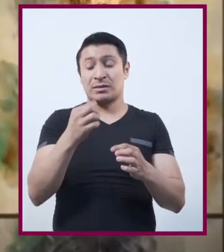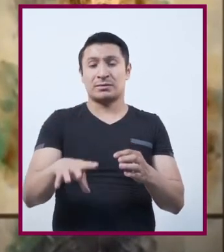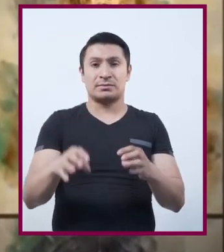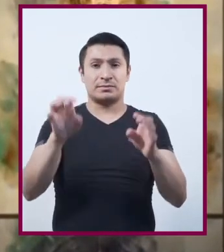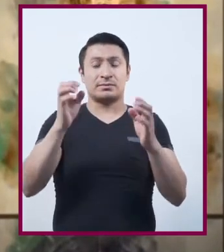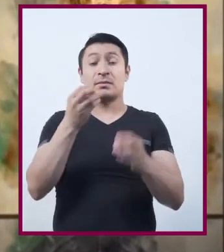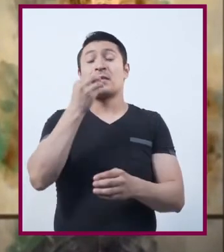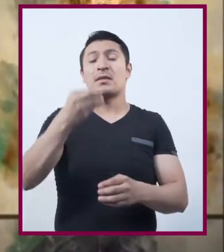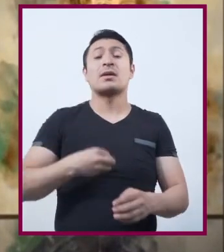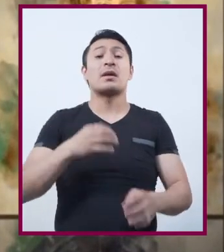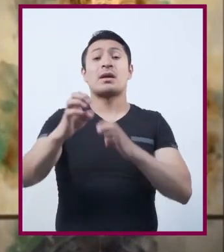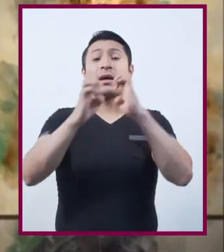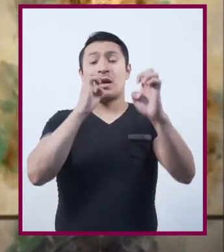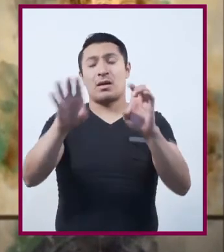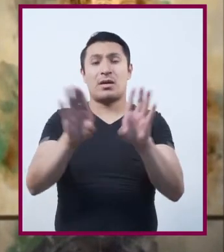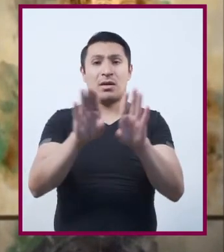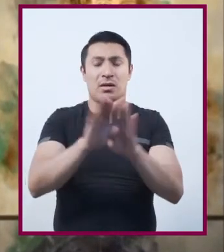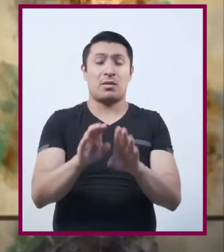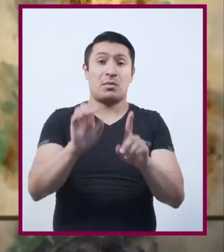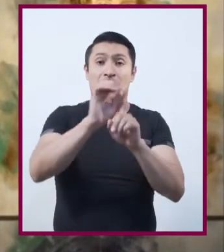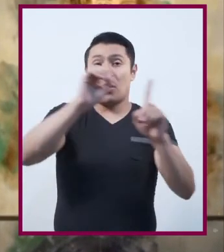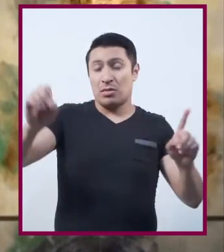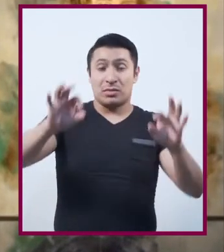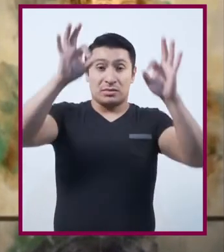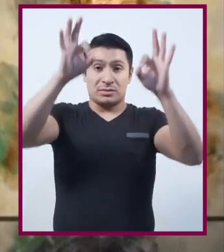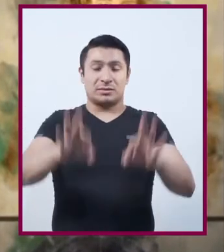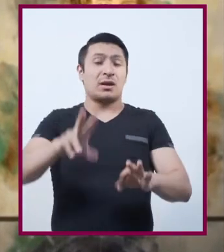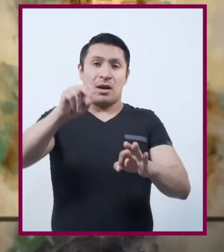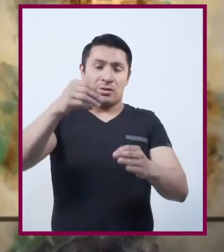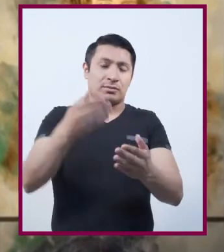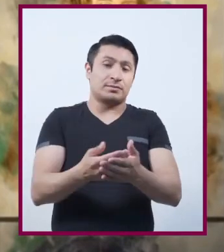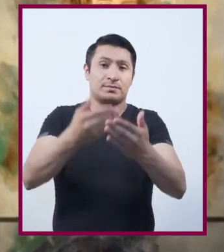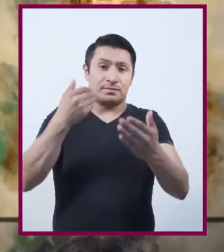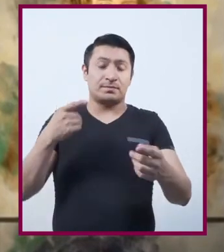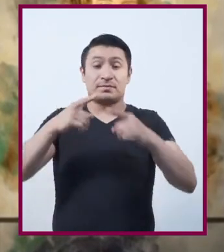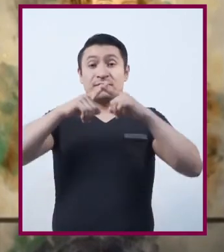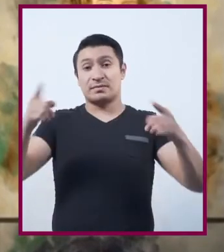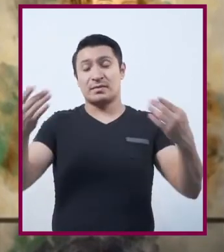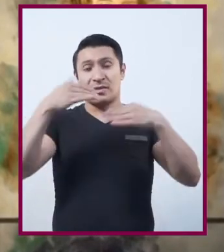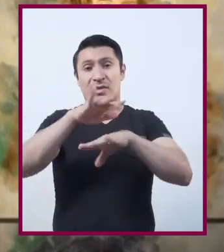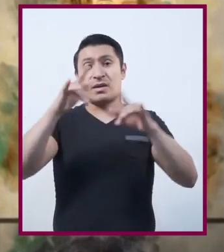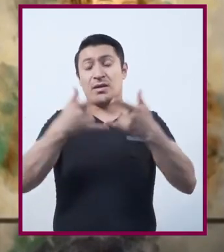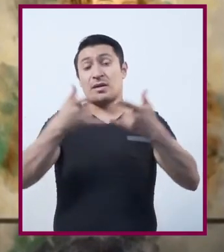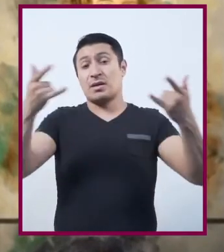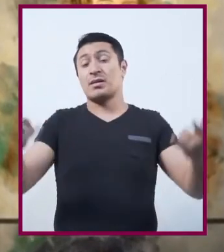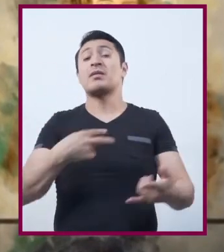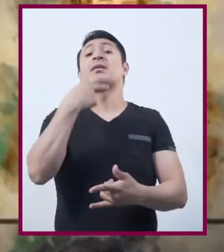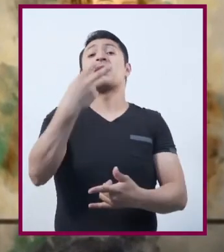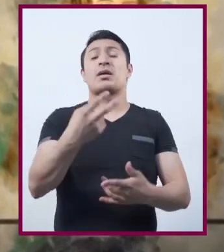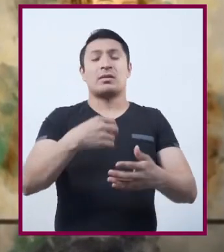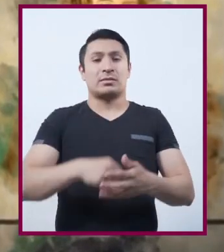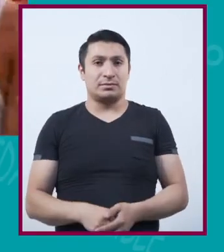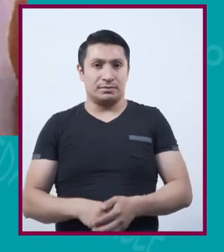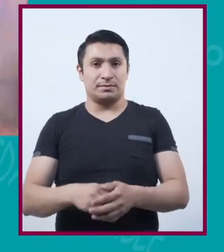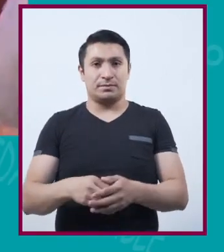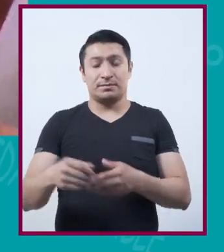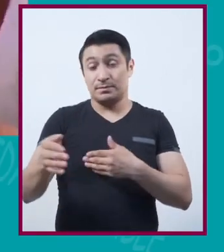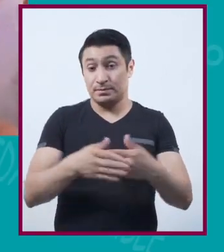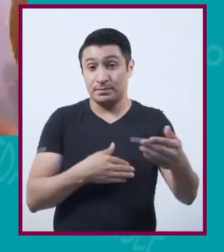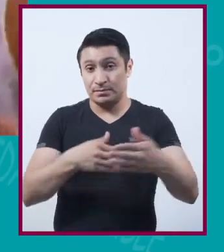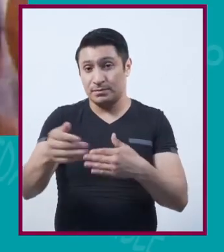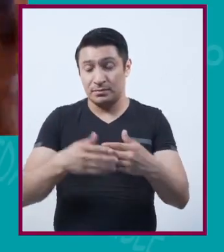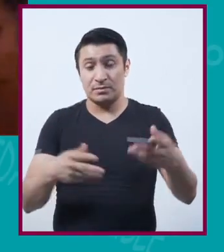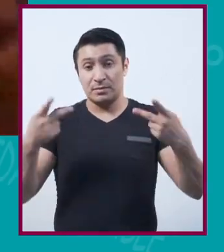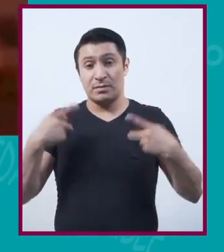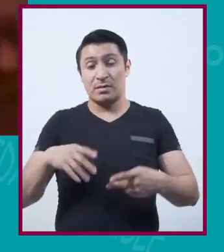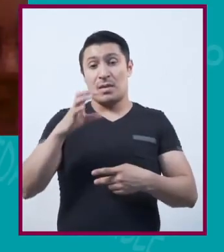cabe destacar que estas entrevistas son mucho menos estructuradas que las que se realizan en el marco de la historia oral.